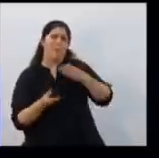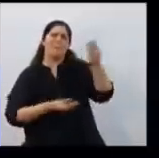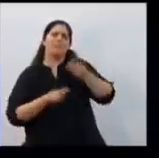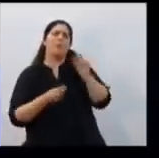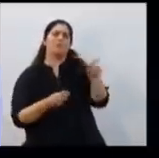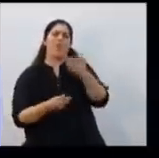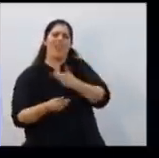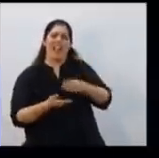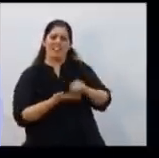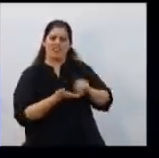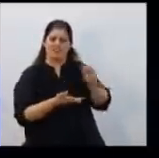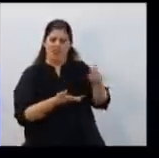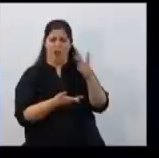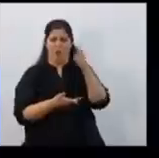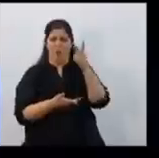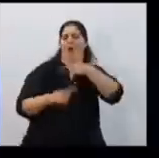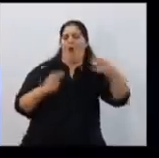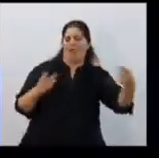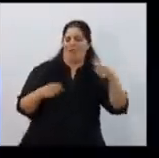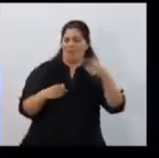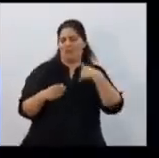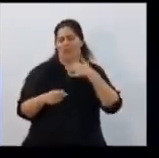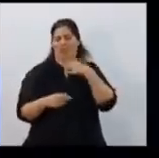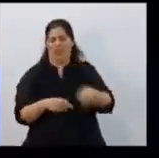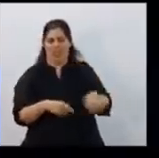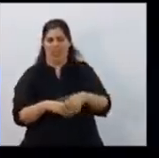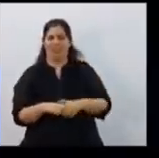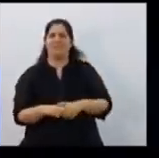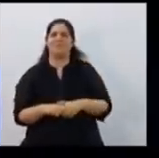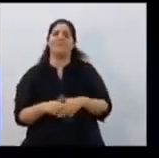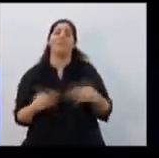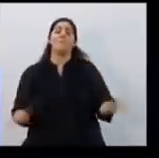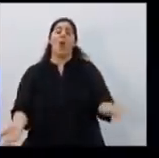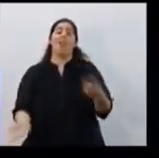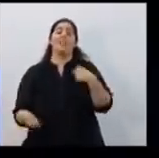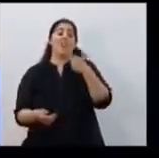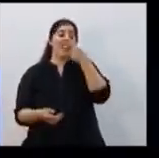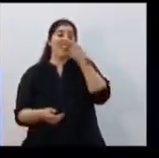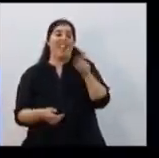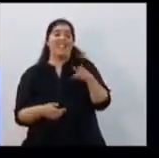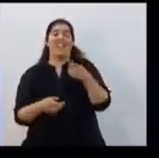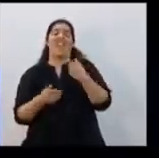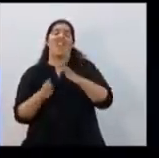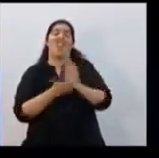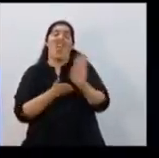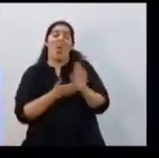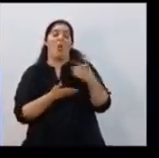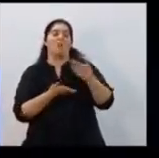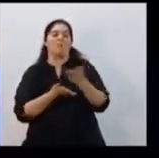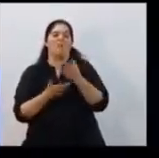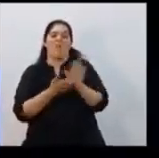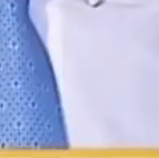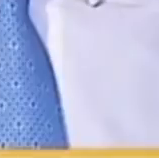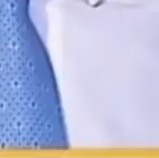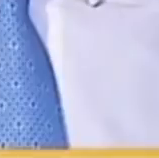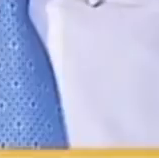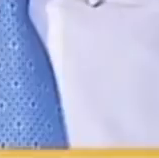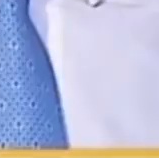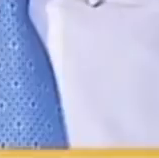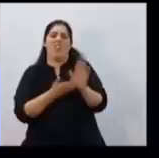gestión cayó un 23%. Por eso, los intereses de la deuda, los servicios de la deuda, aumentaron en su